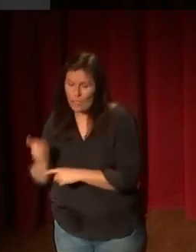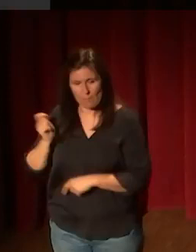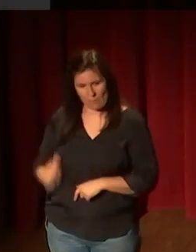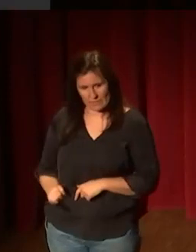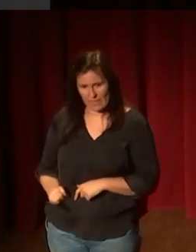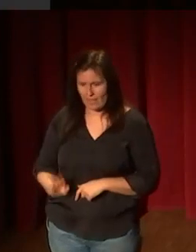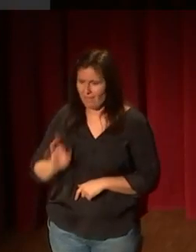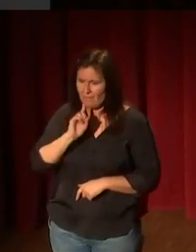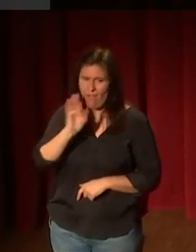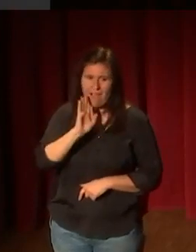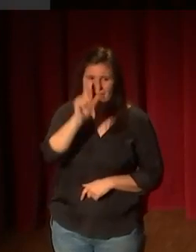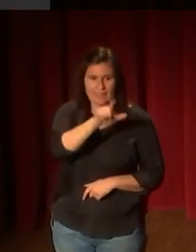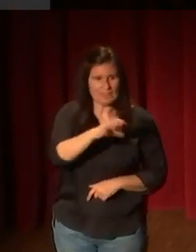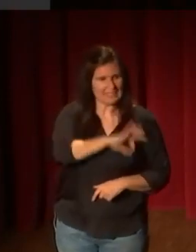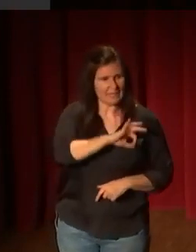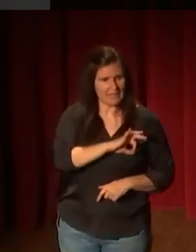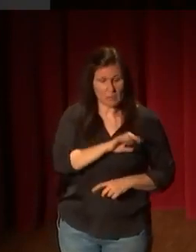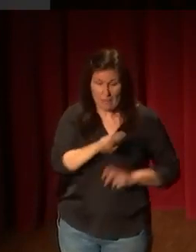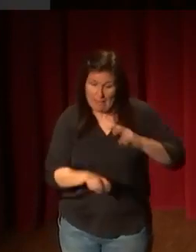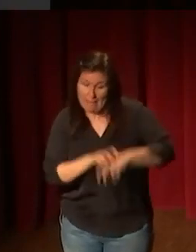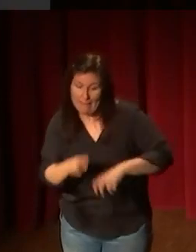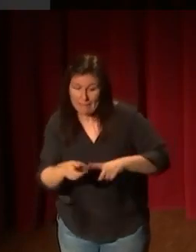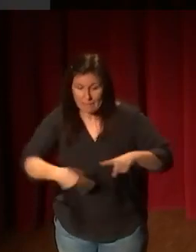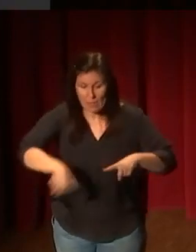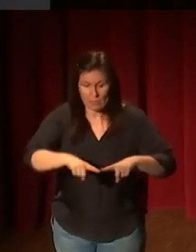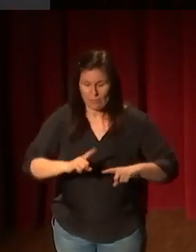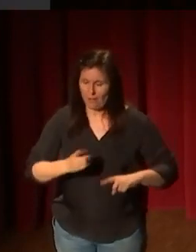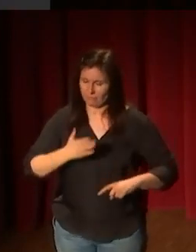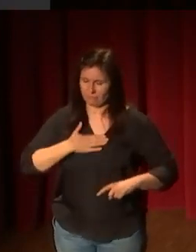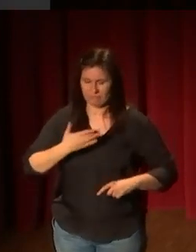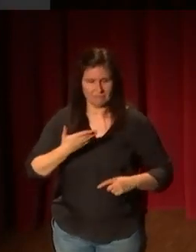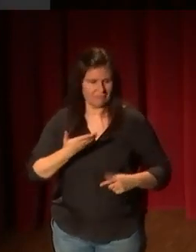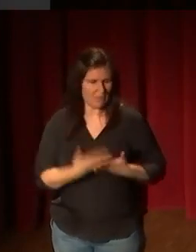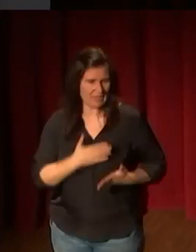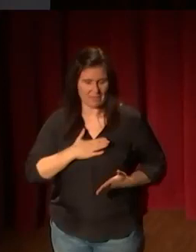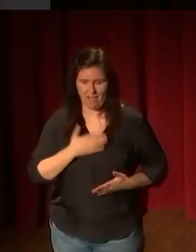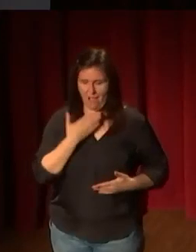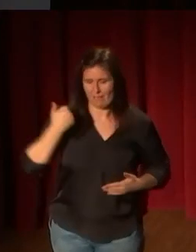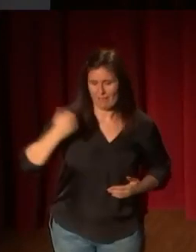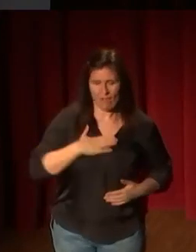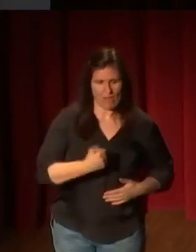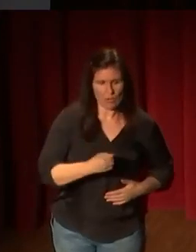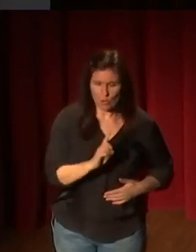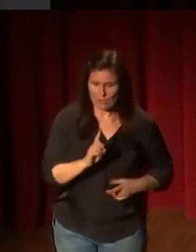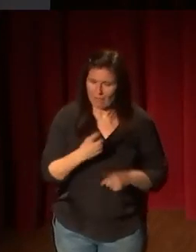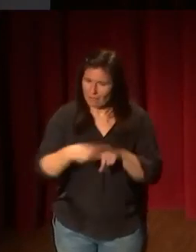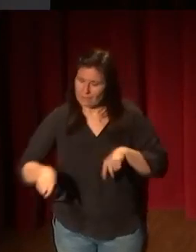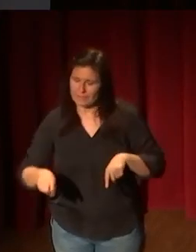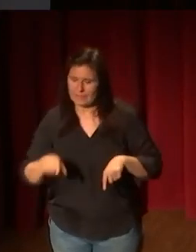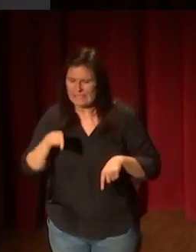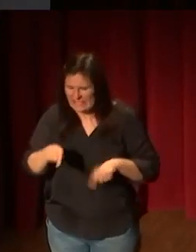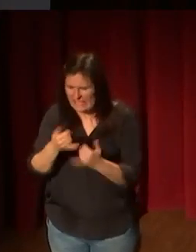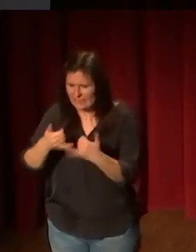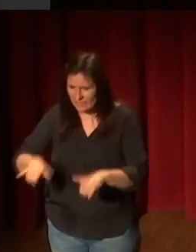habla de los caballeros que se lanzan al coso para mostrar su habilidad su destreza y su valor dice y sostener que en la proscripción de estas